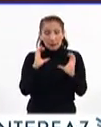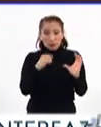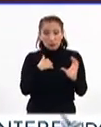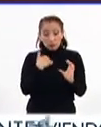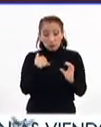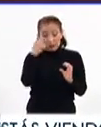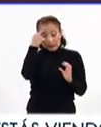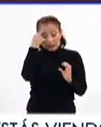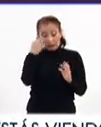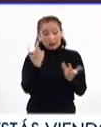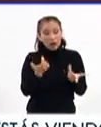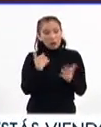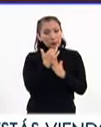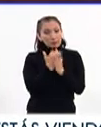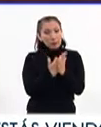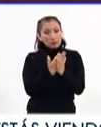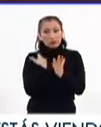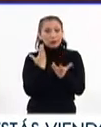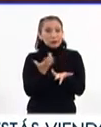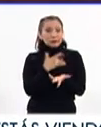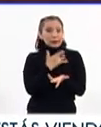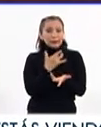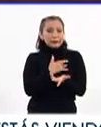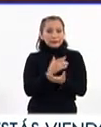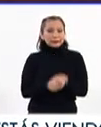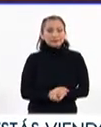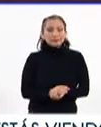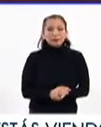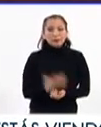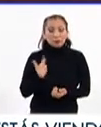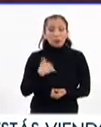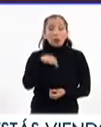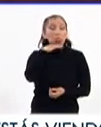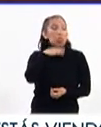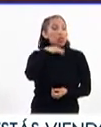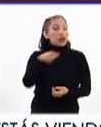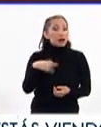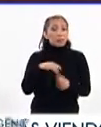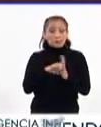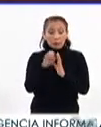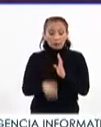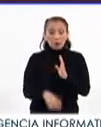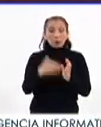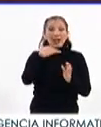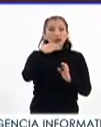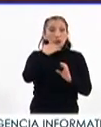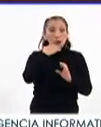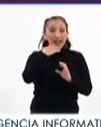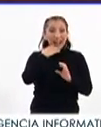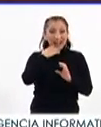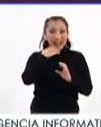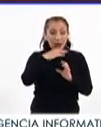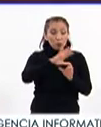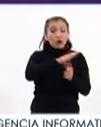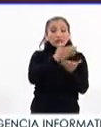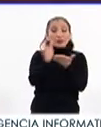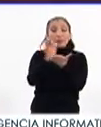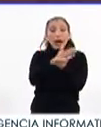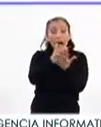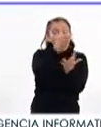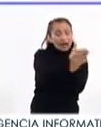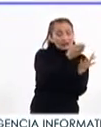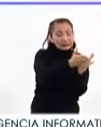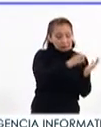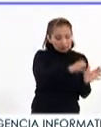dicen algunas personas, es el menos común de los sentidos. Me refiero a la separación de los residuos que